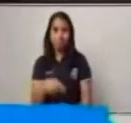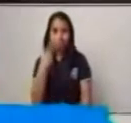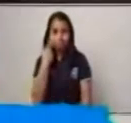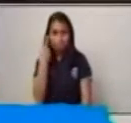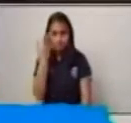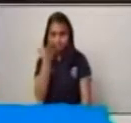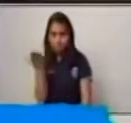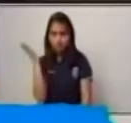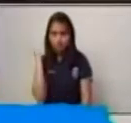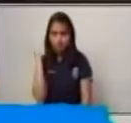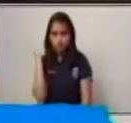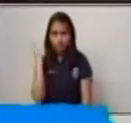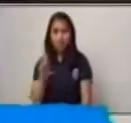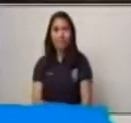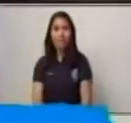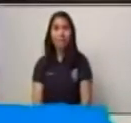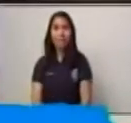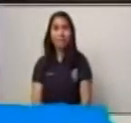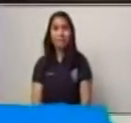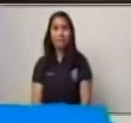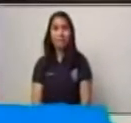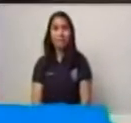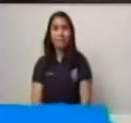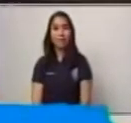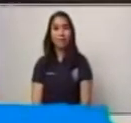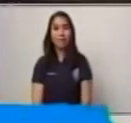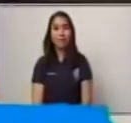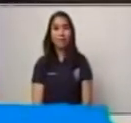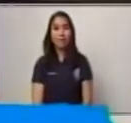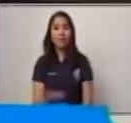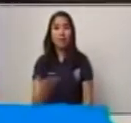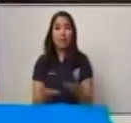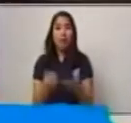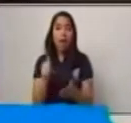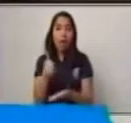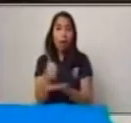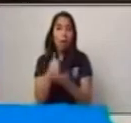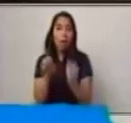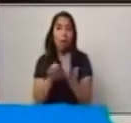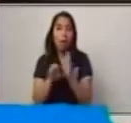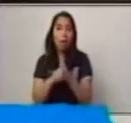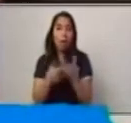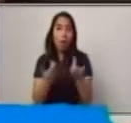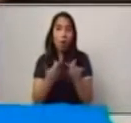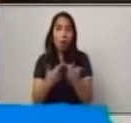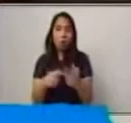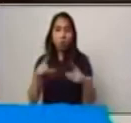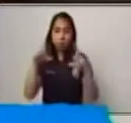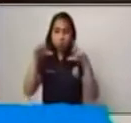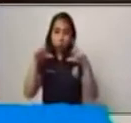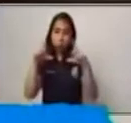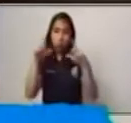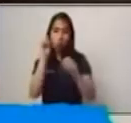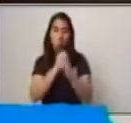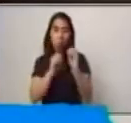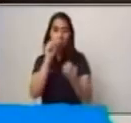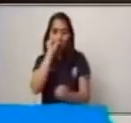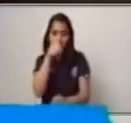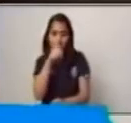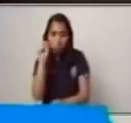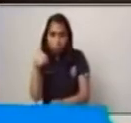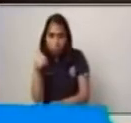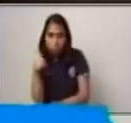Correcto. Aquí no tenemos ninguna posición, pero podemos hacer un ejemplo.